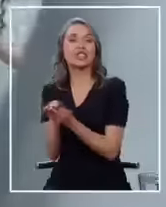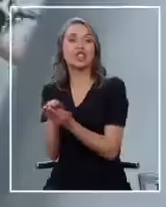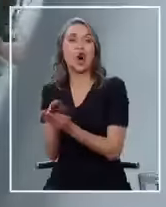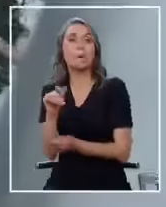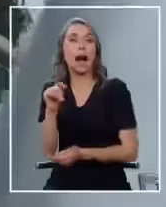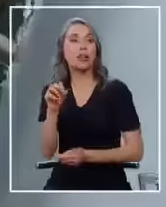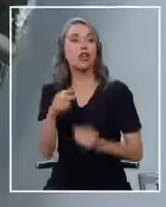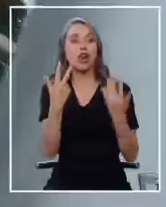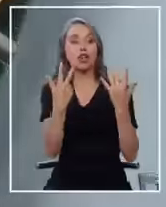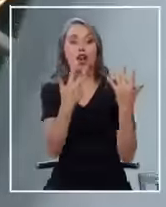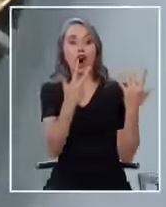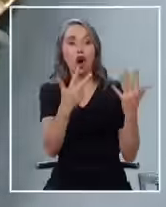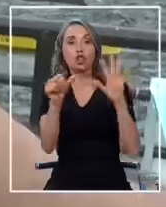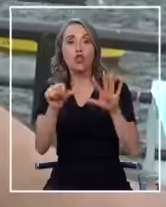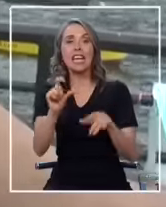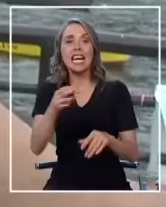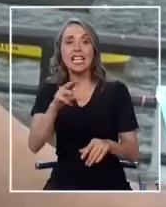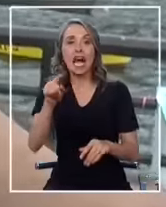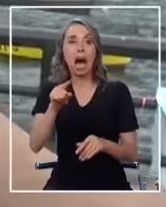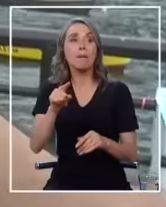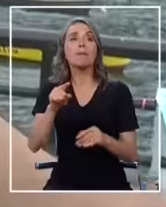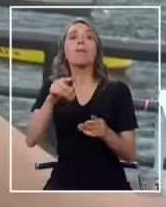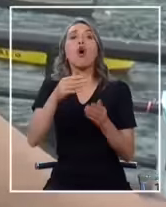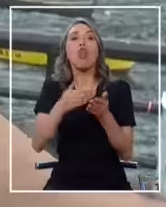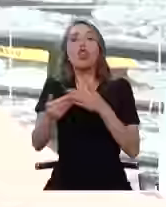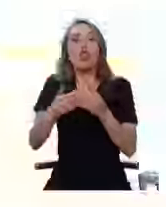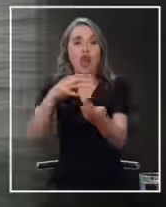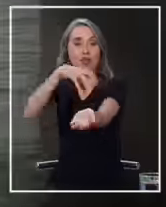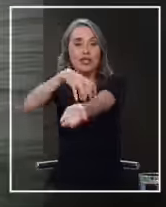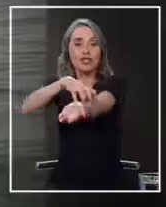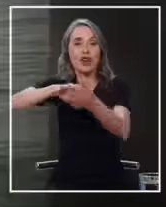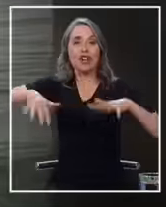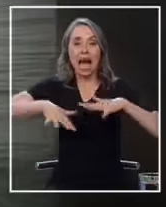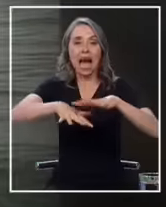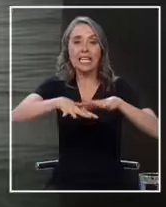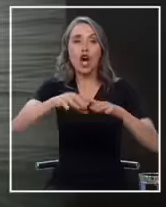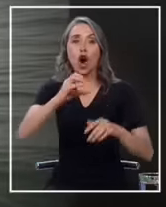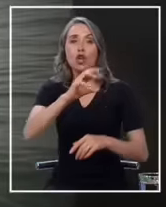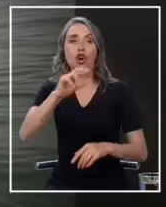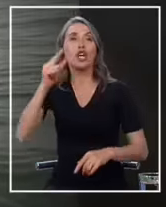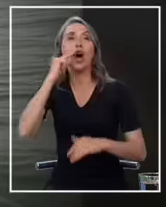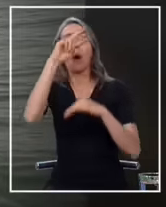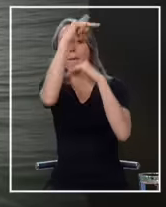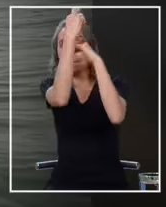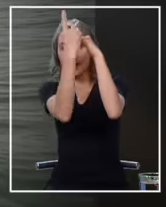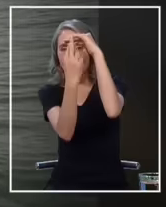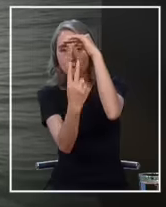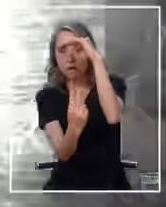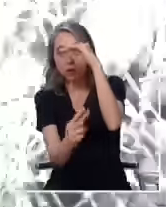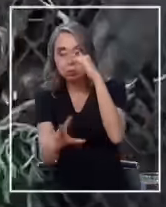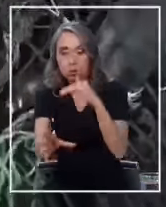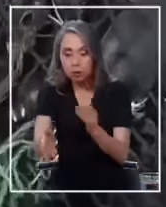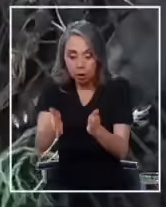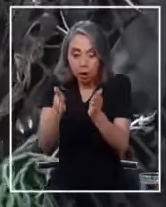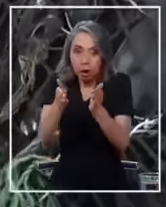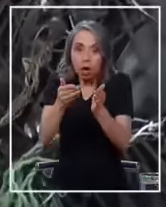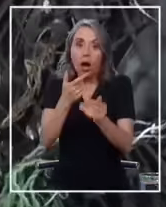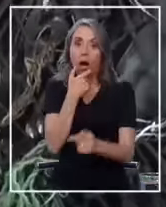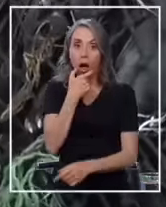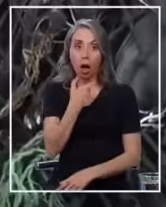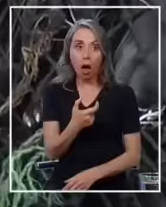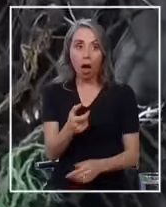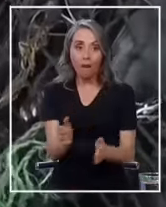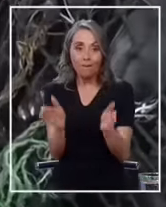este choro de 816 gramos en la bahía de Corral, en la región de Los Ríos. José Martel buceaba en el sector cuando halló este